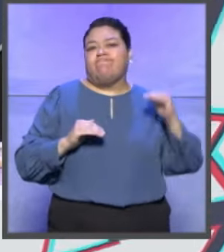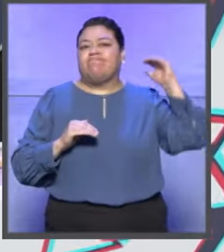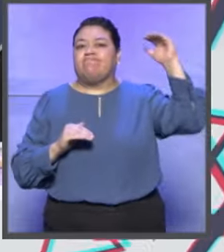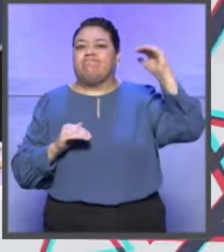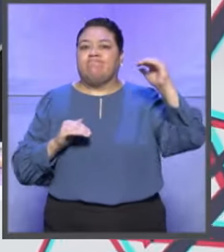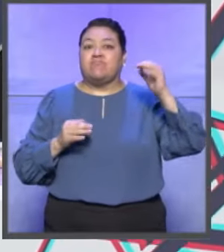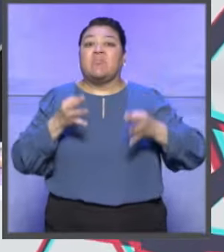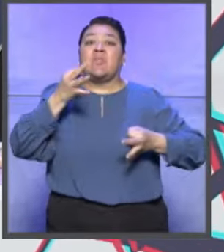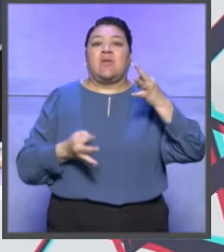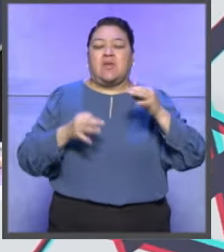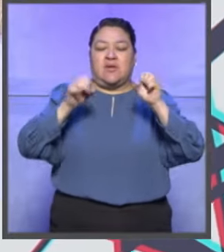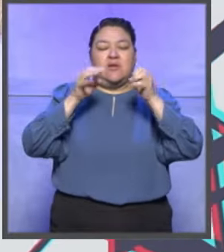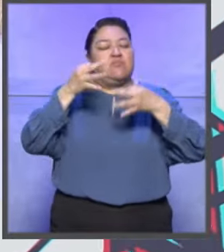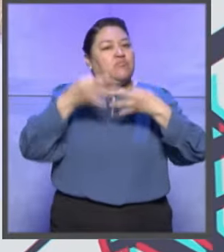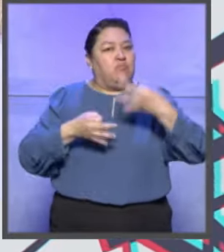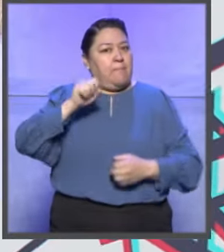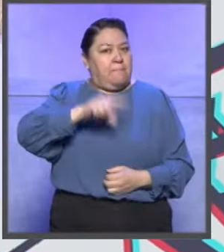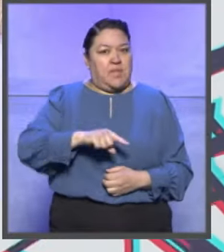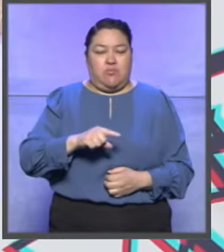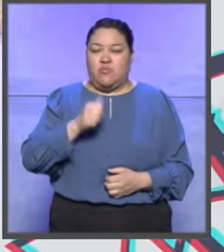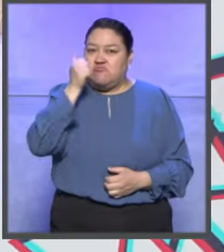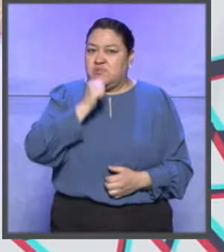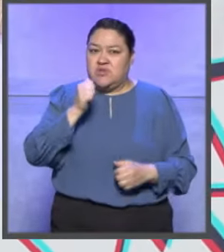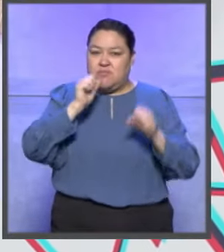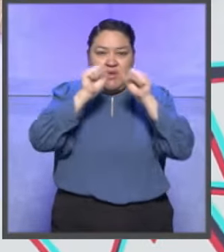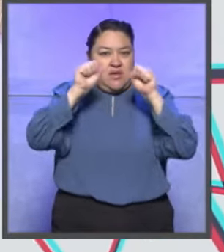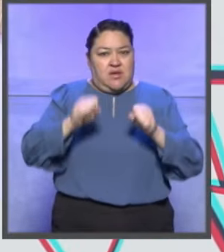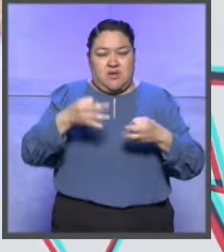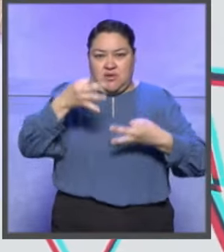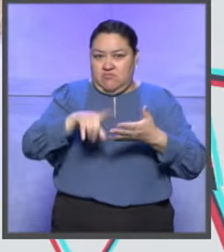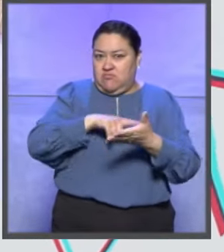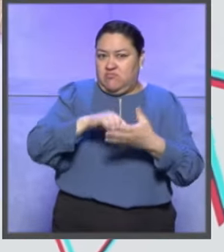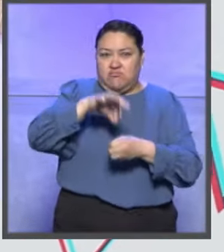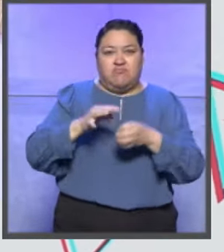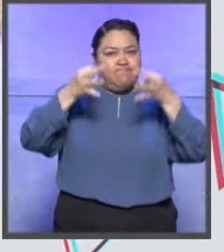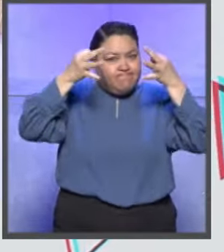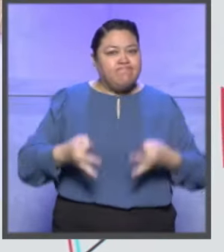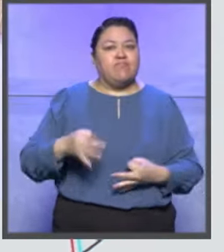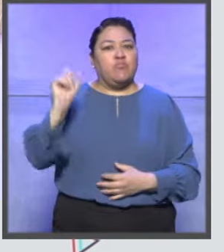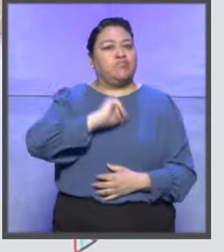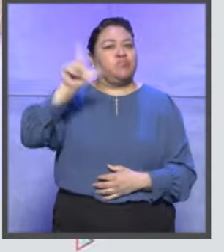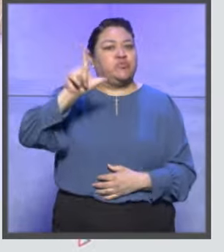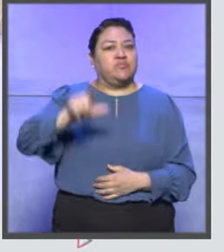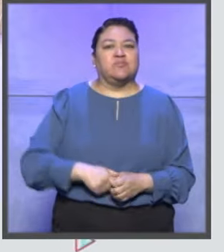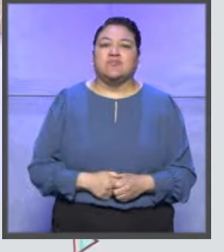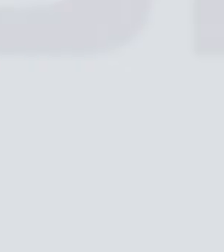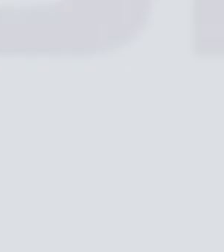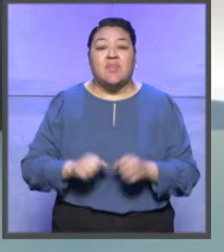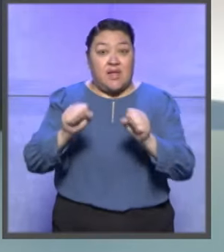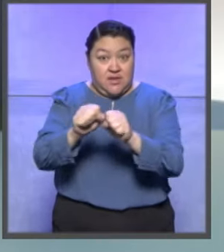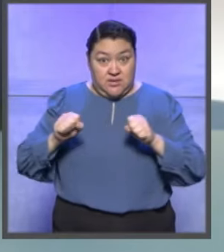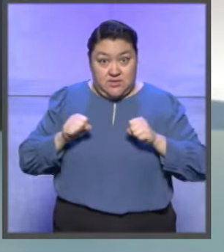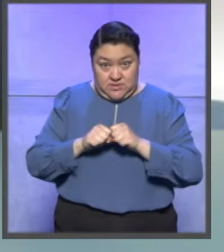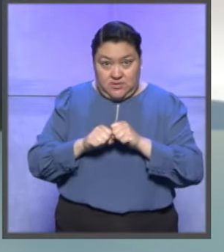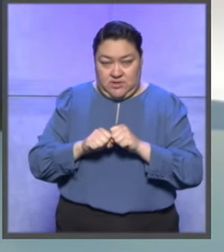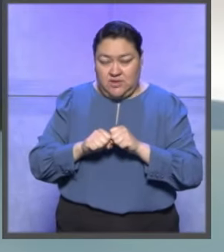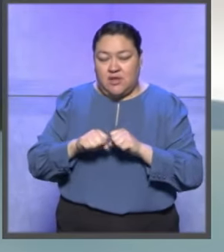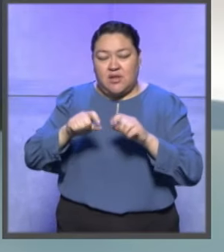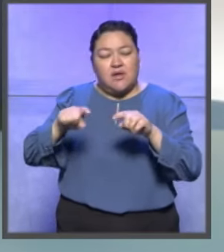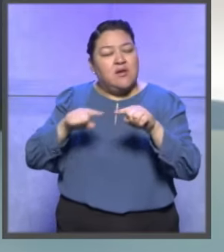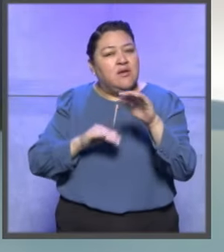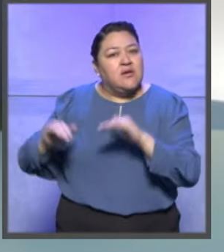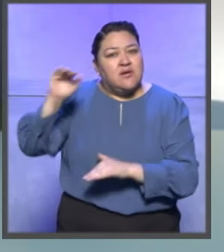última instancia, es parte del sistema jurídico y del sistema electoral. La Sala Superior